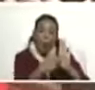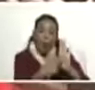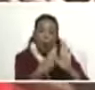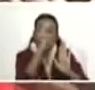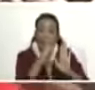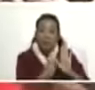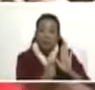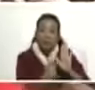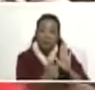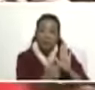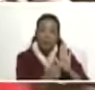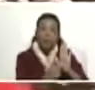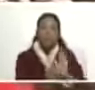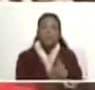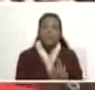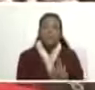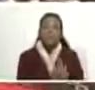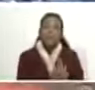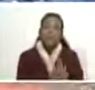precisamente